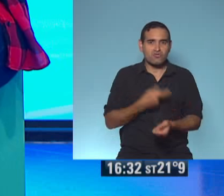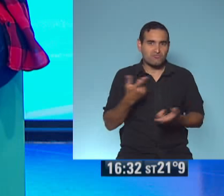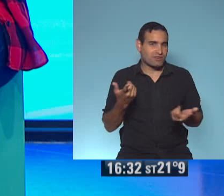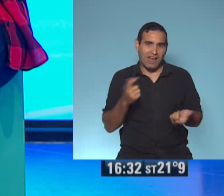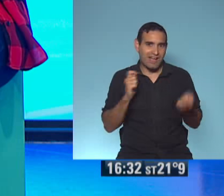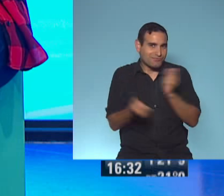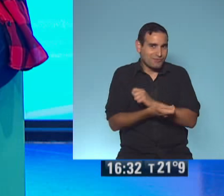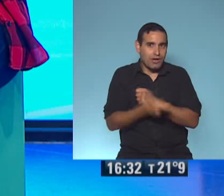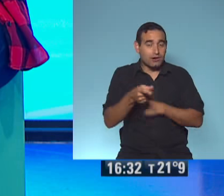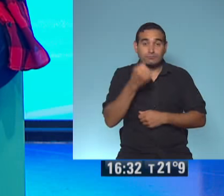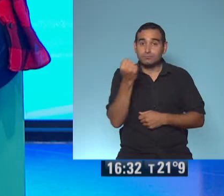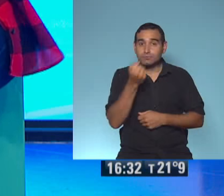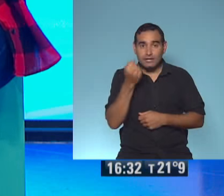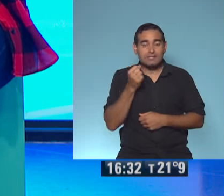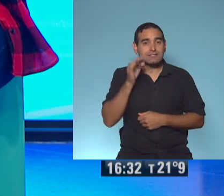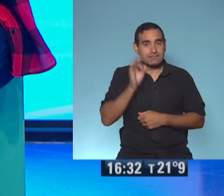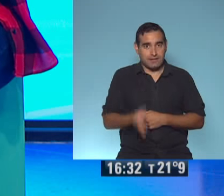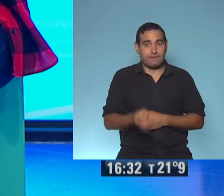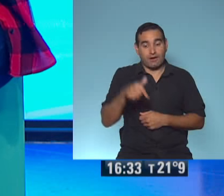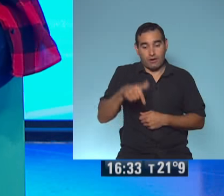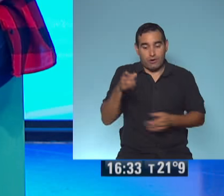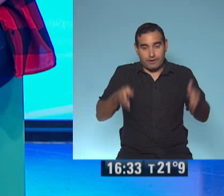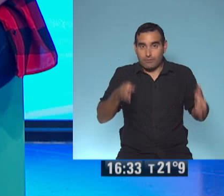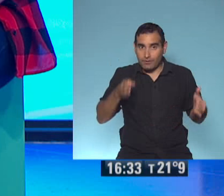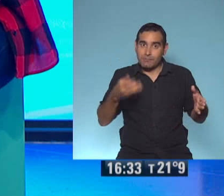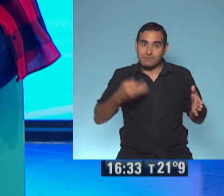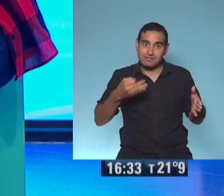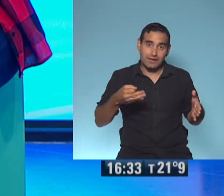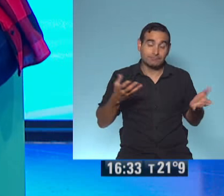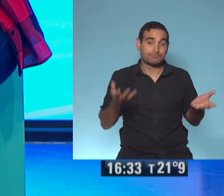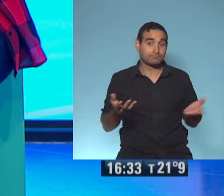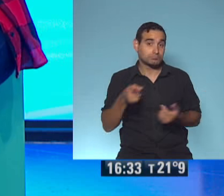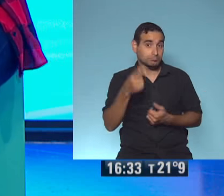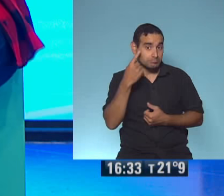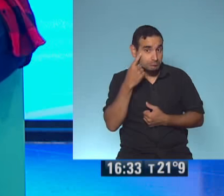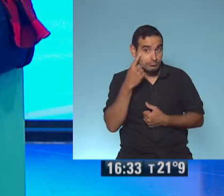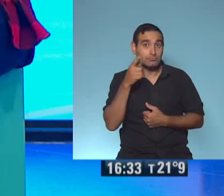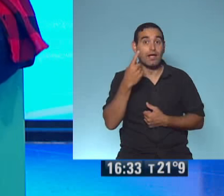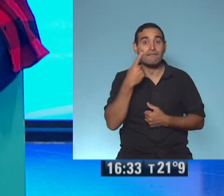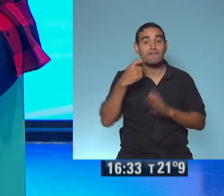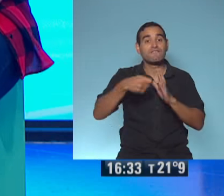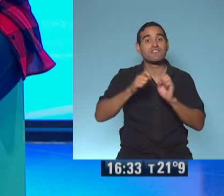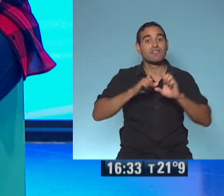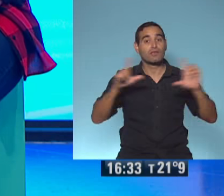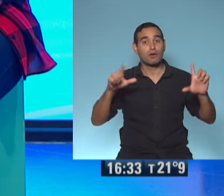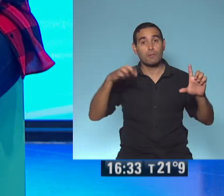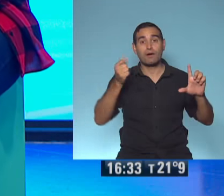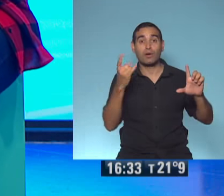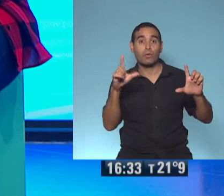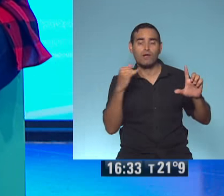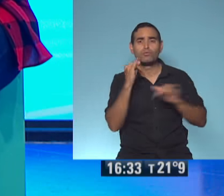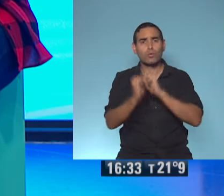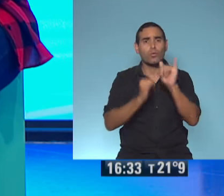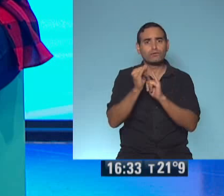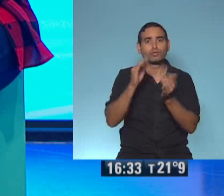cosas muy importantes que saber en esta época que estamos viviendo. Así que si les parece, vamos a ver un video de Paula Bombara que nos va a contar un